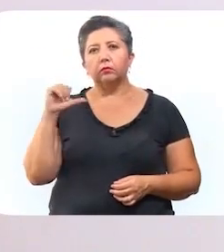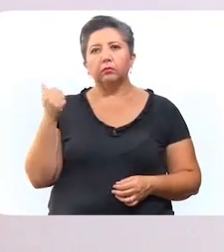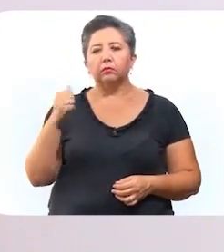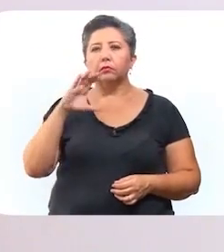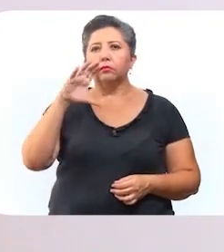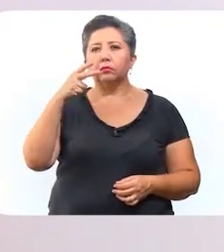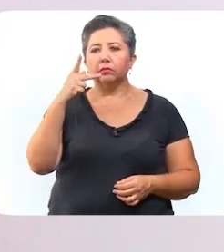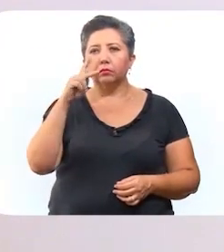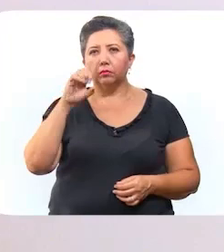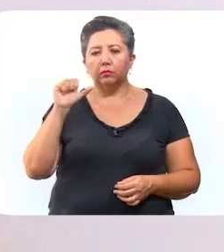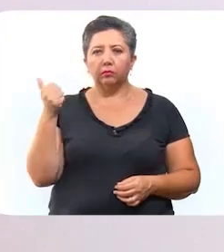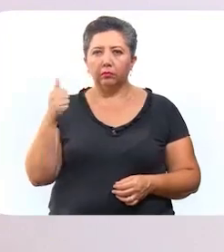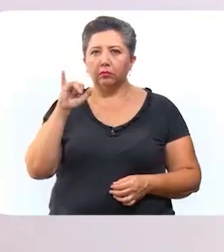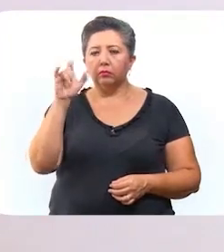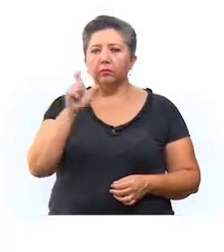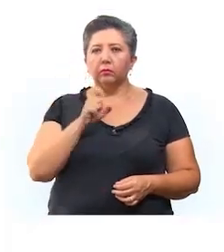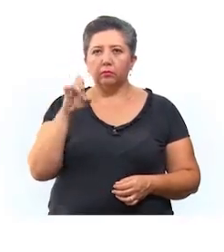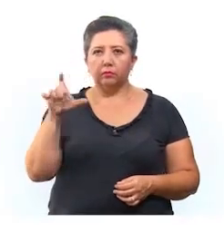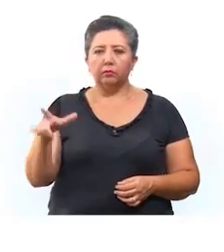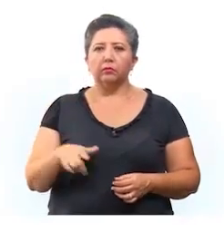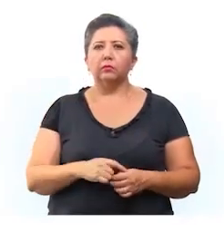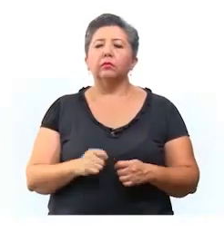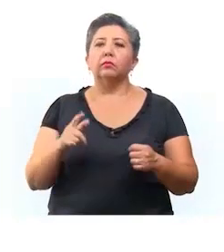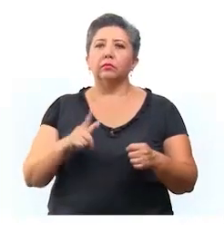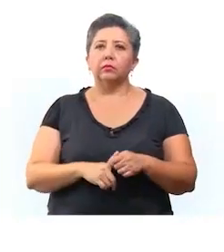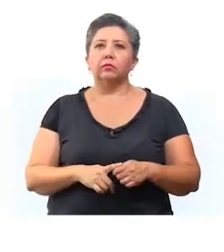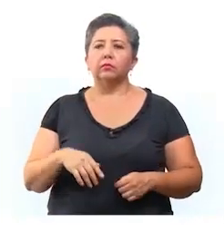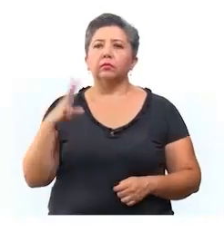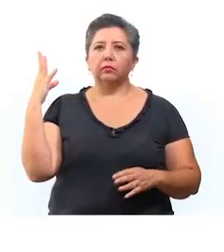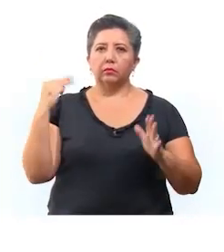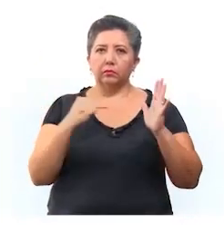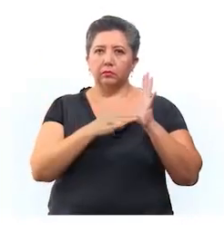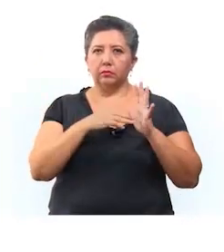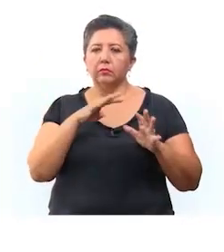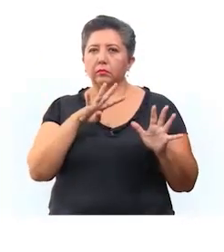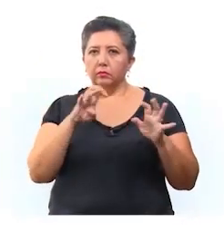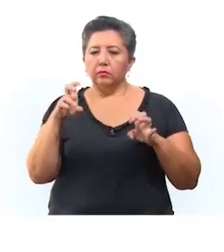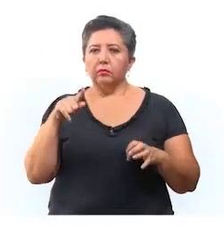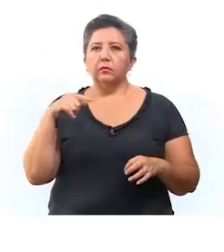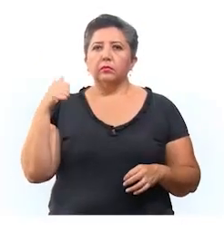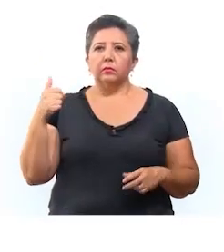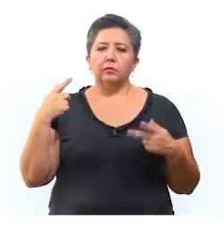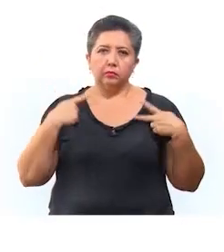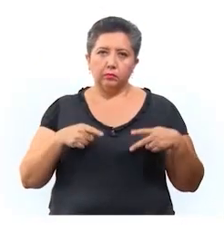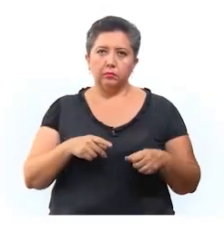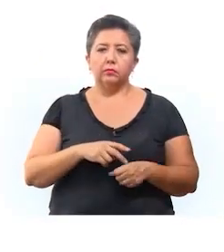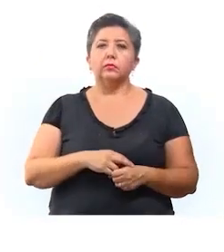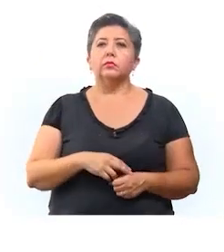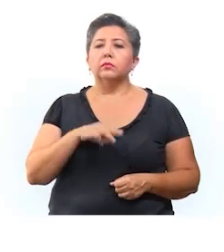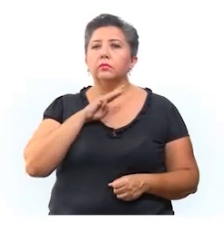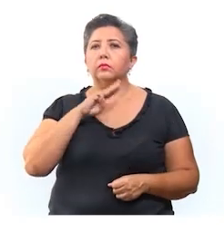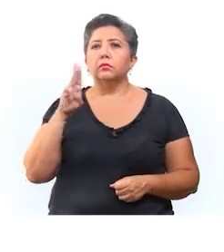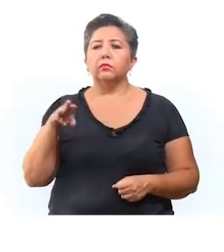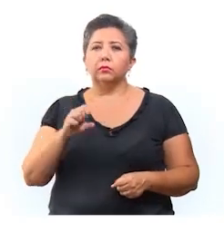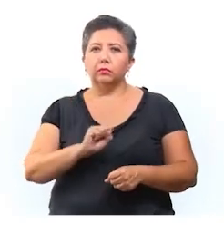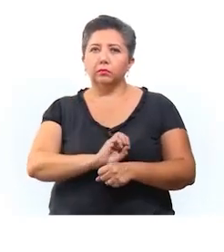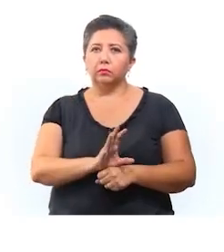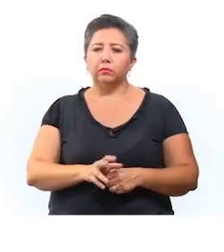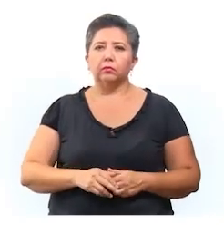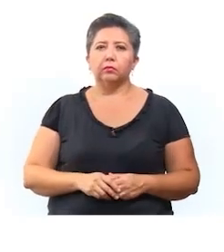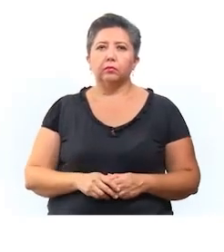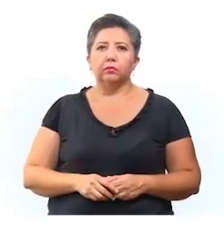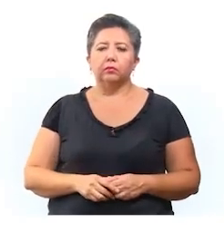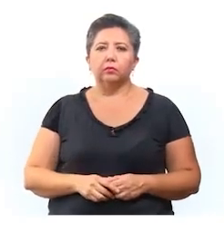1 en Cusamá y 1 en Ixil. En total, son 4.976 las personas fallecidas a causa del